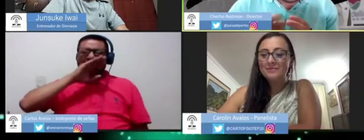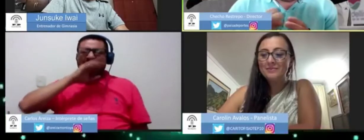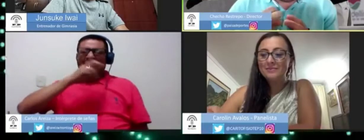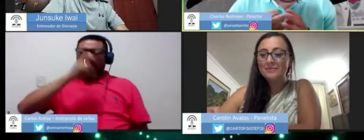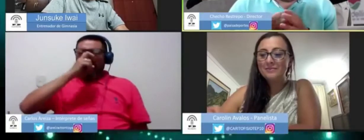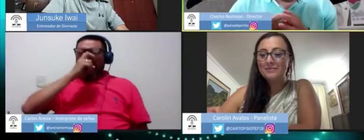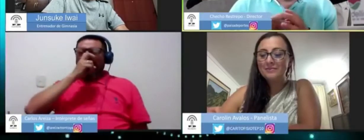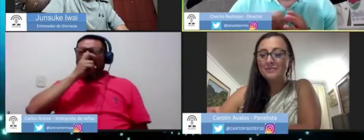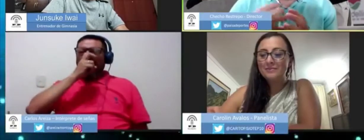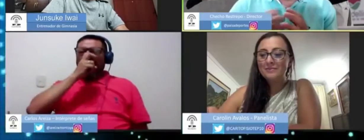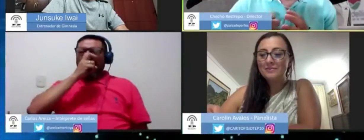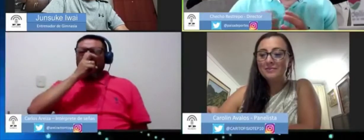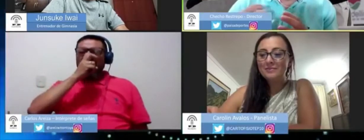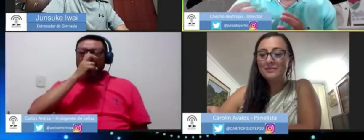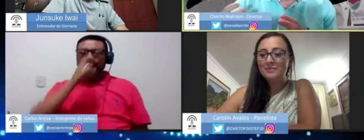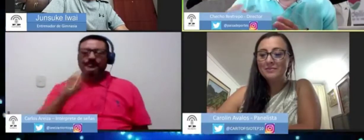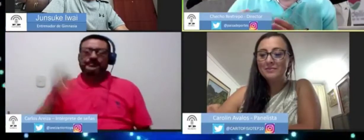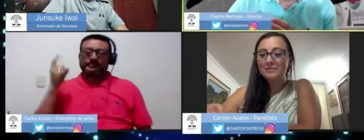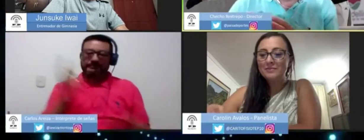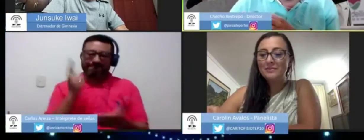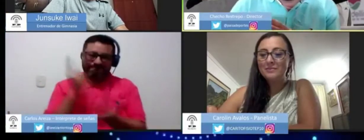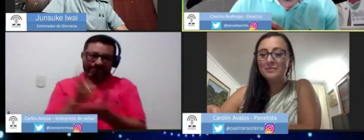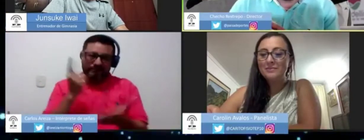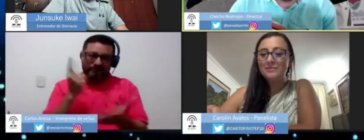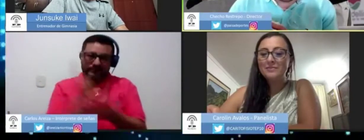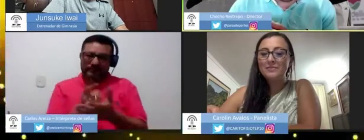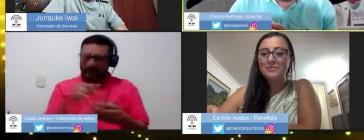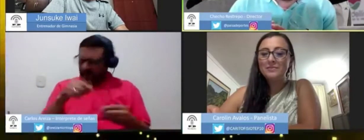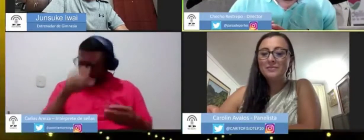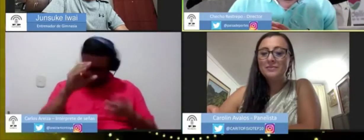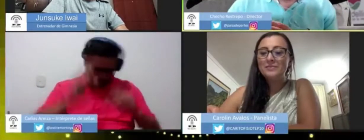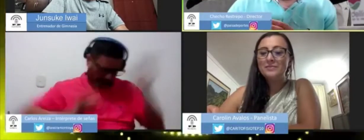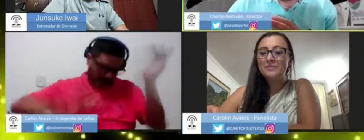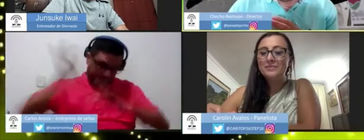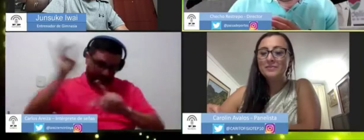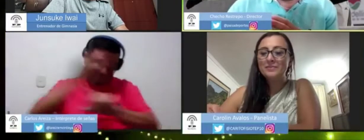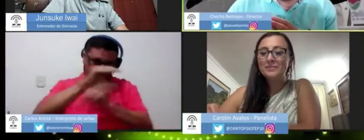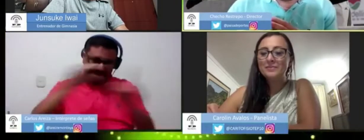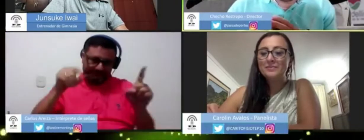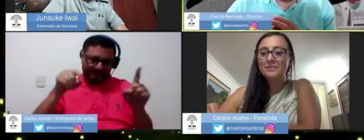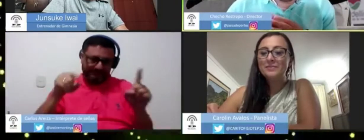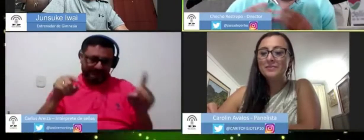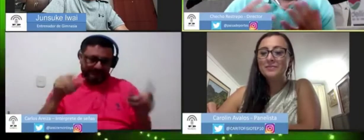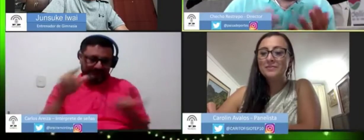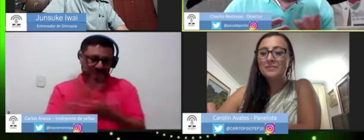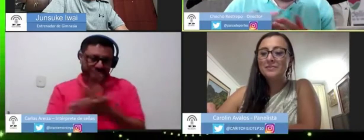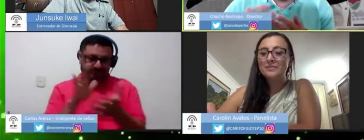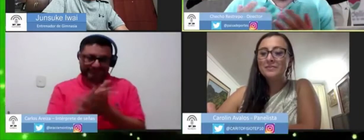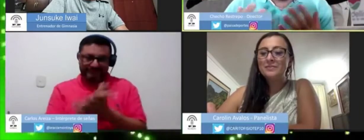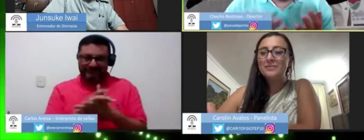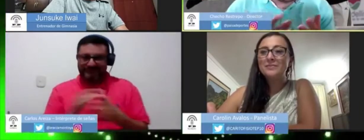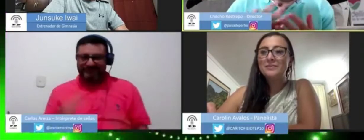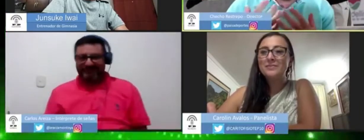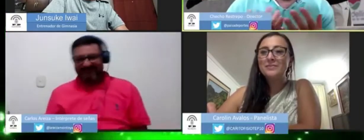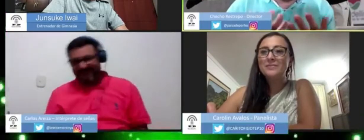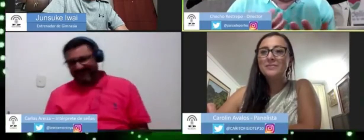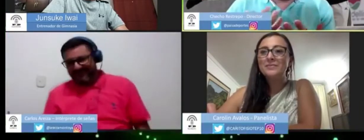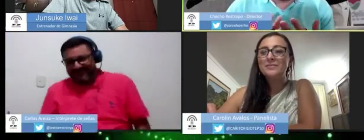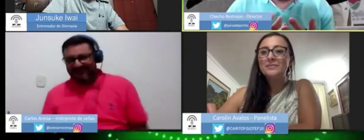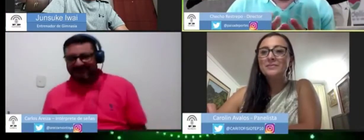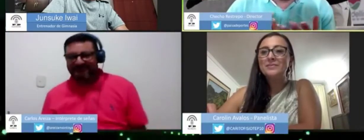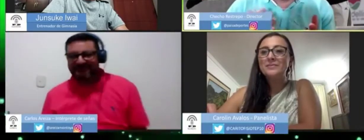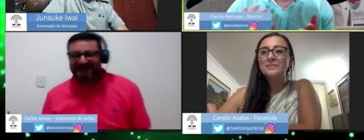¿Qué tanto fue ese costo de encontrarse con una cultura tan folclórica, tan alegre, pero hay